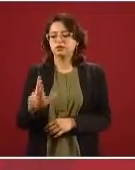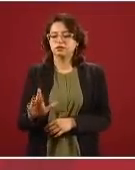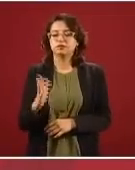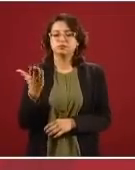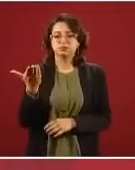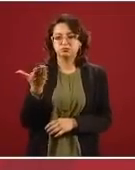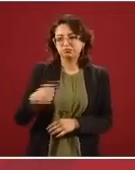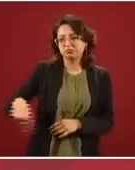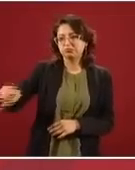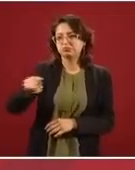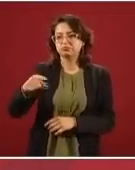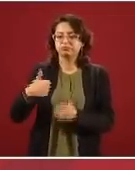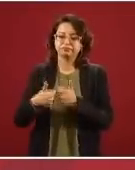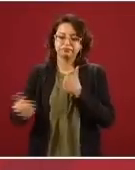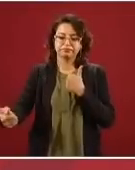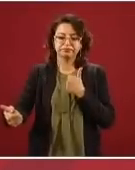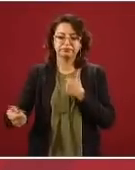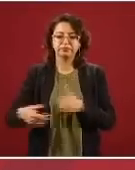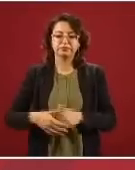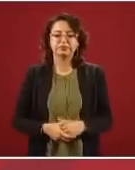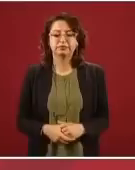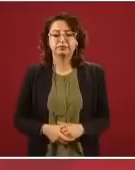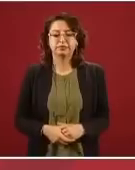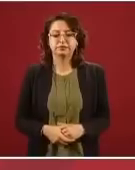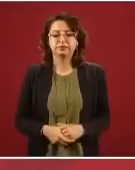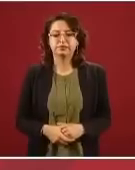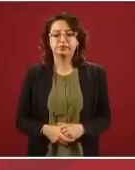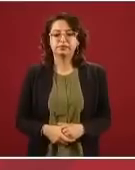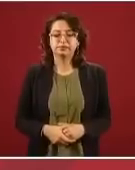República, y